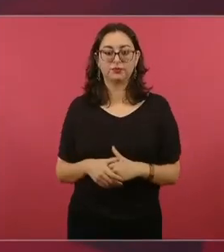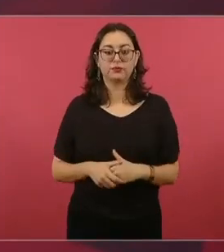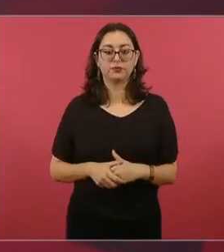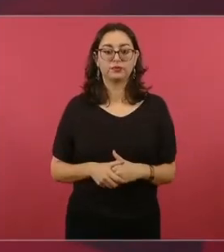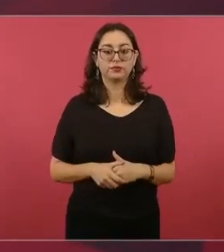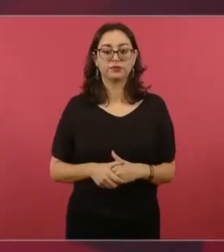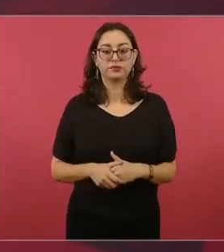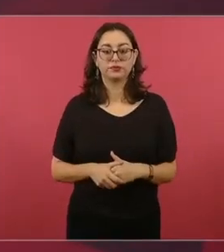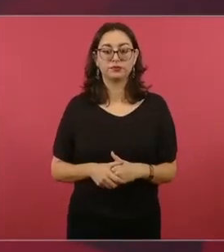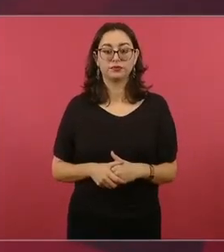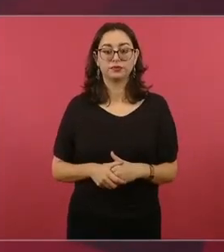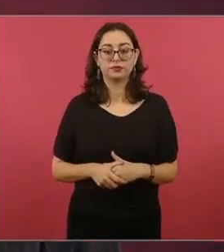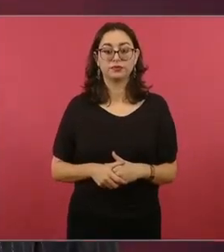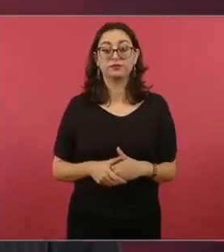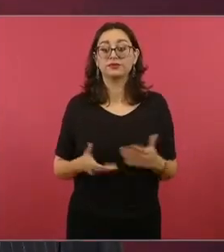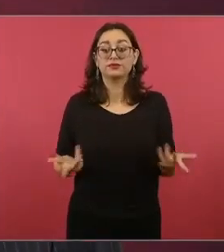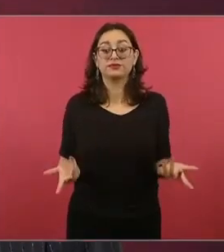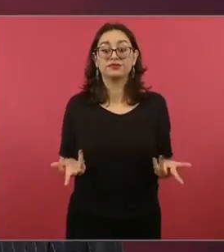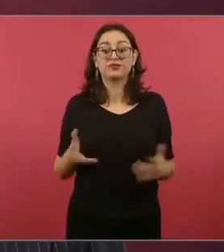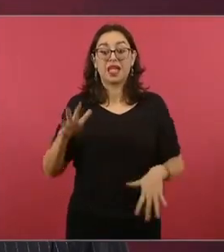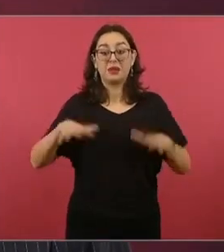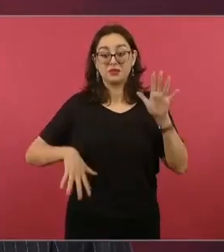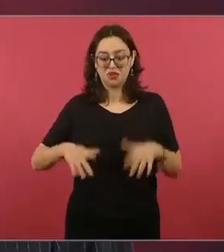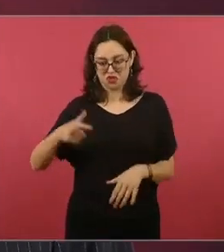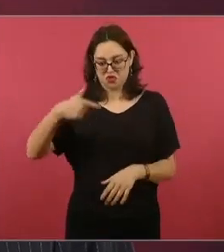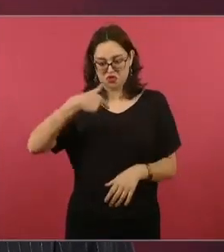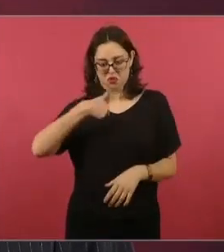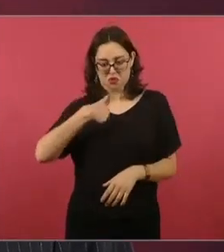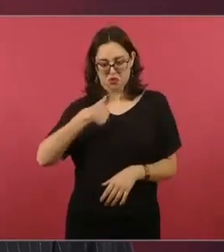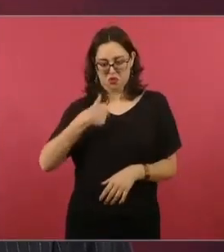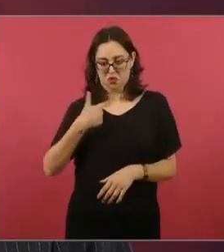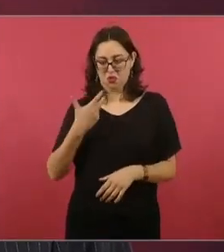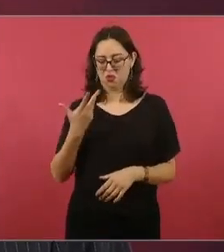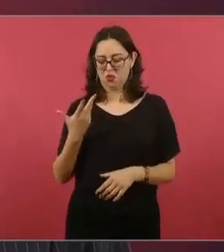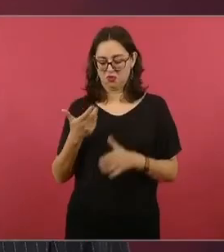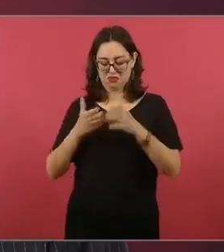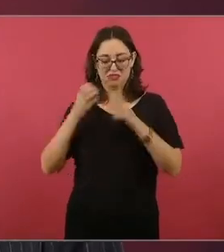que estamos comunicándonos con mucha gente